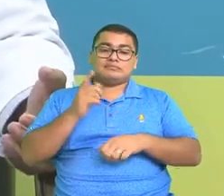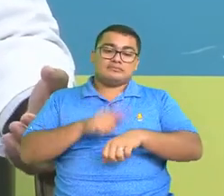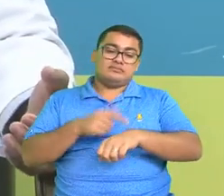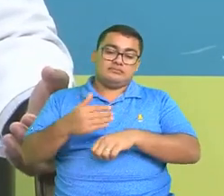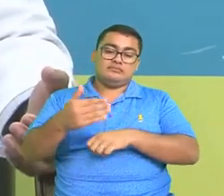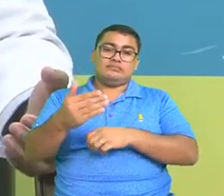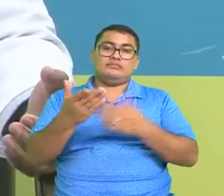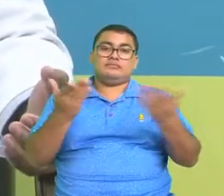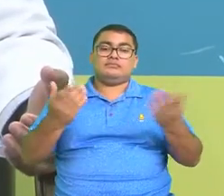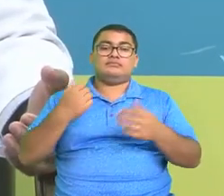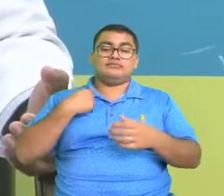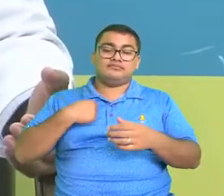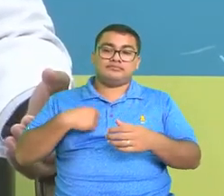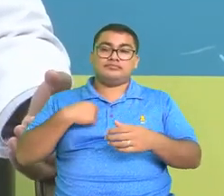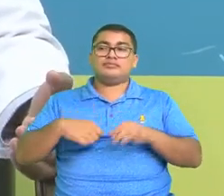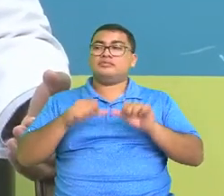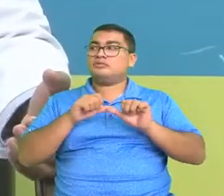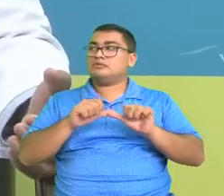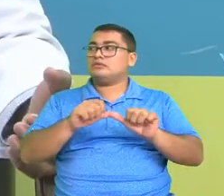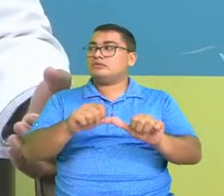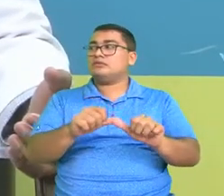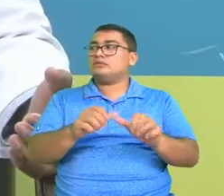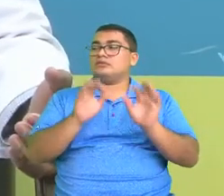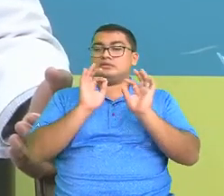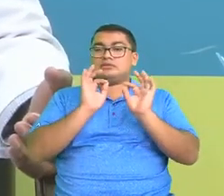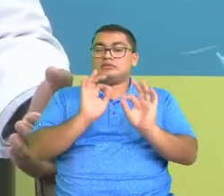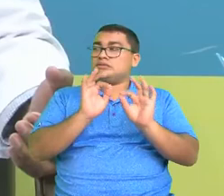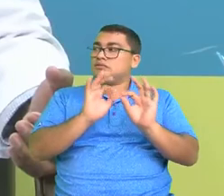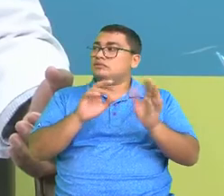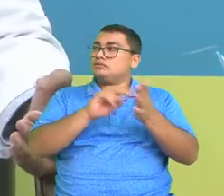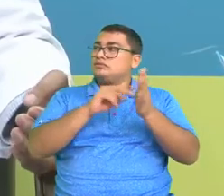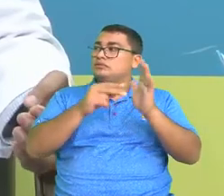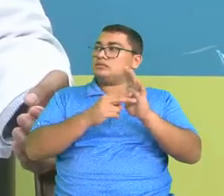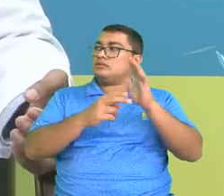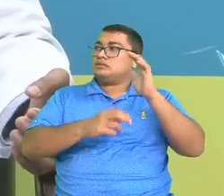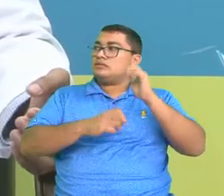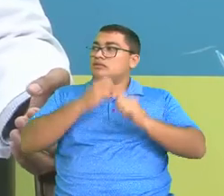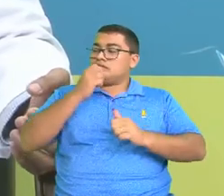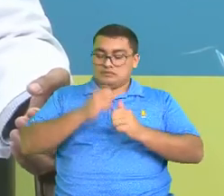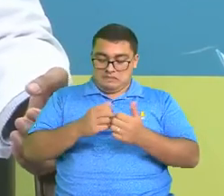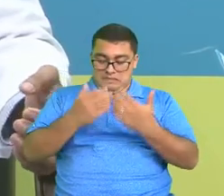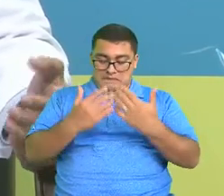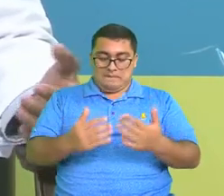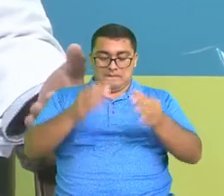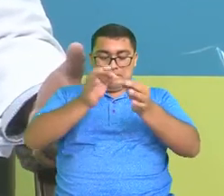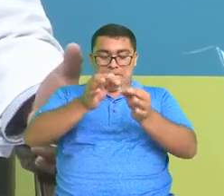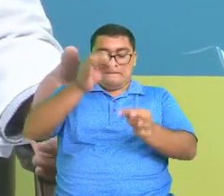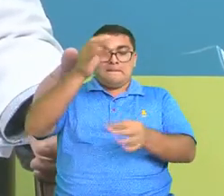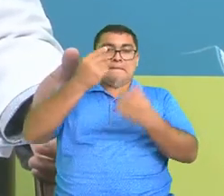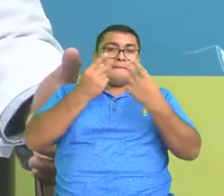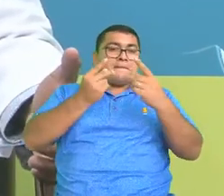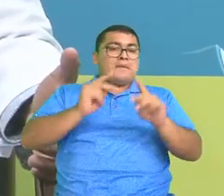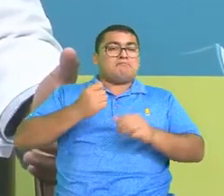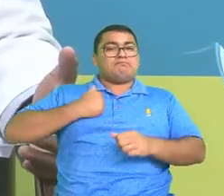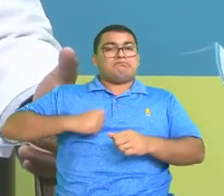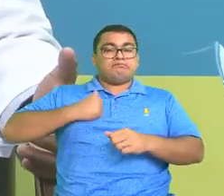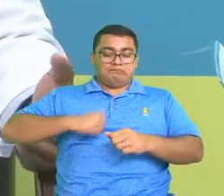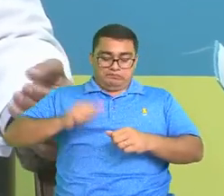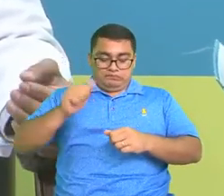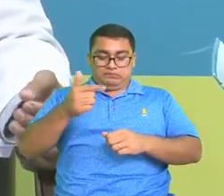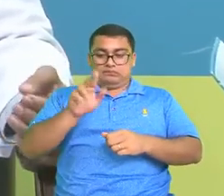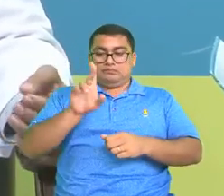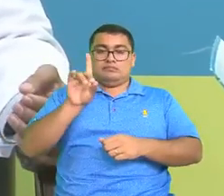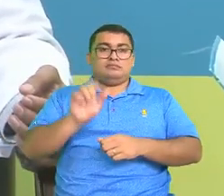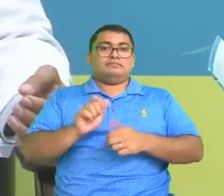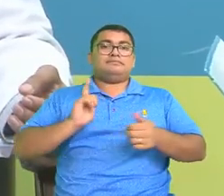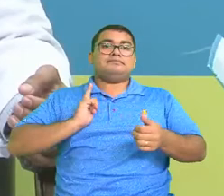es tener una diarrea crónica, que en eso sí se va a afectar el peso y lo de la talla. Pero cuando es una diarrea aguda, están